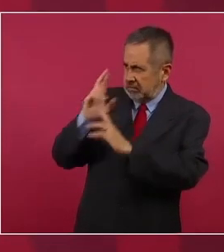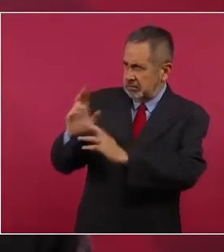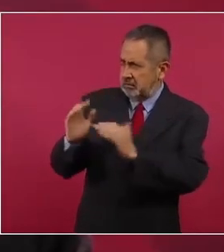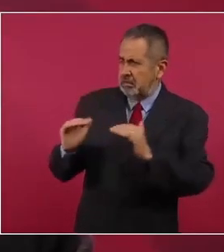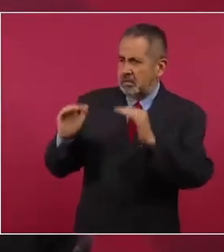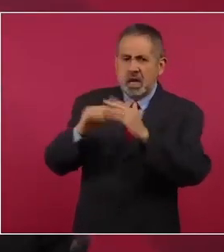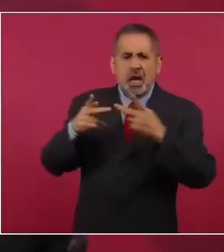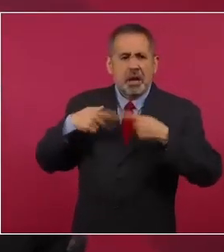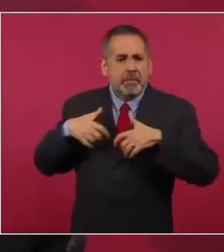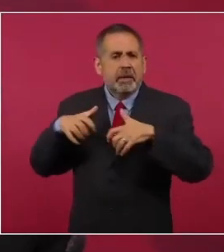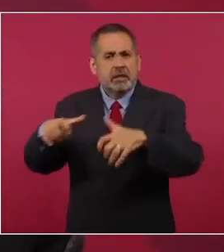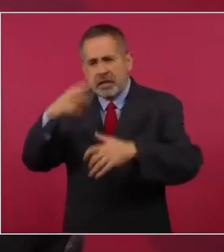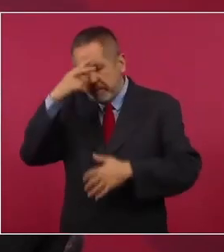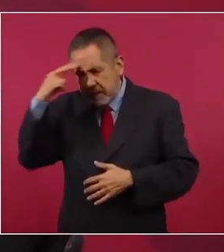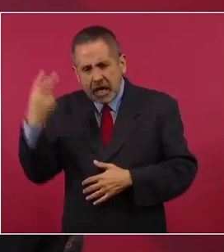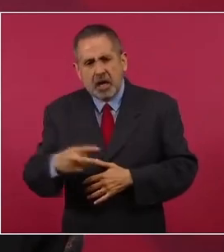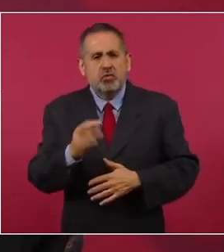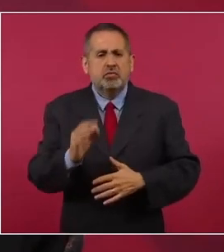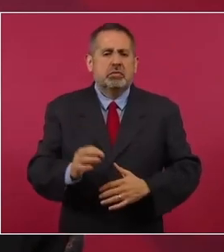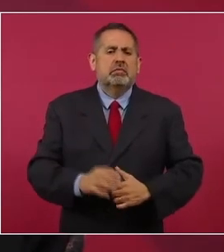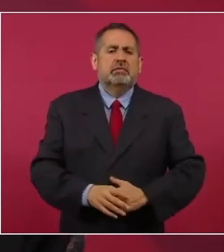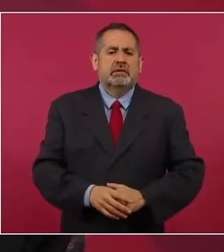del pueblo y de la nación mexicana.